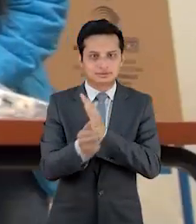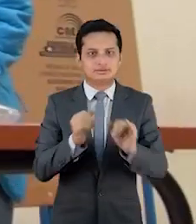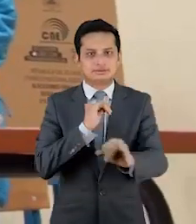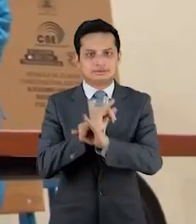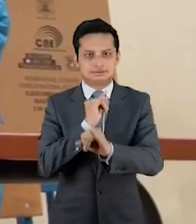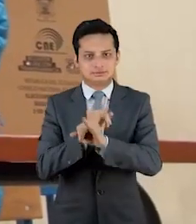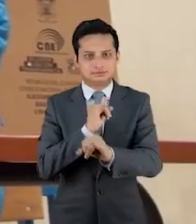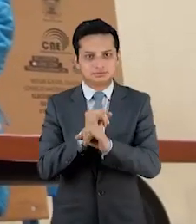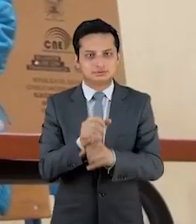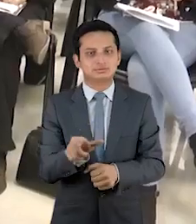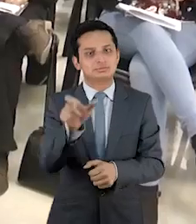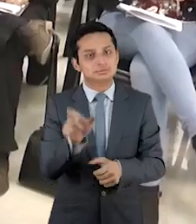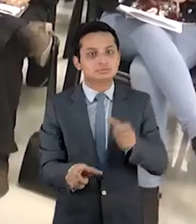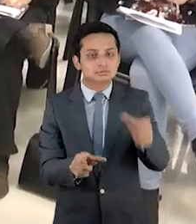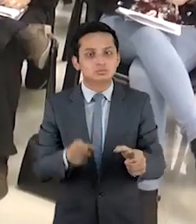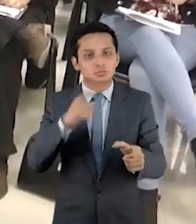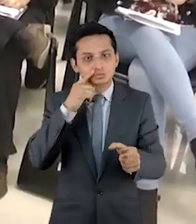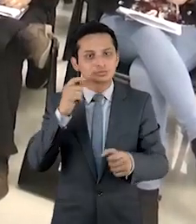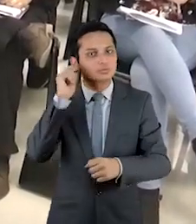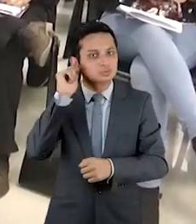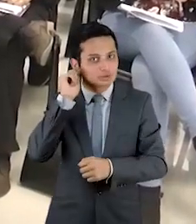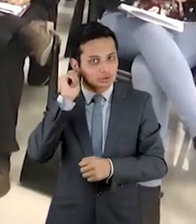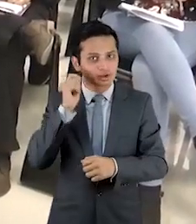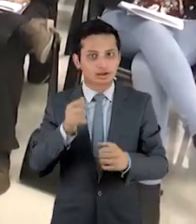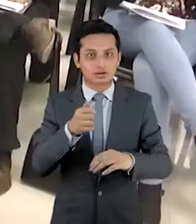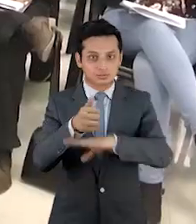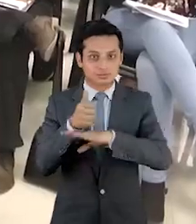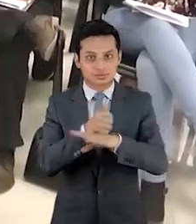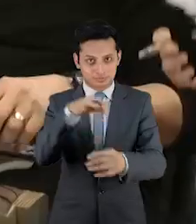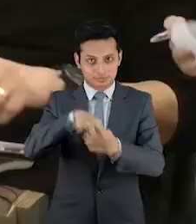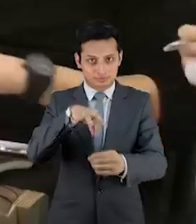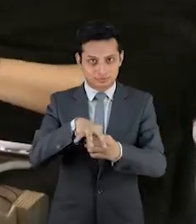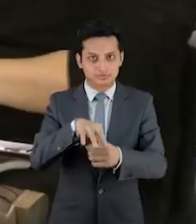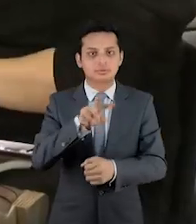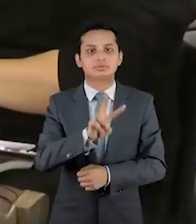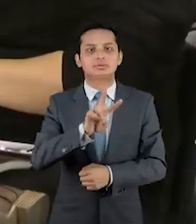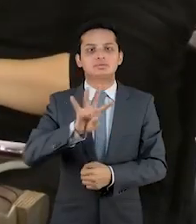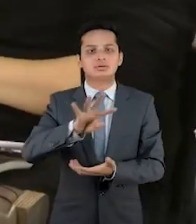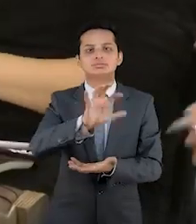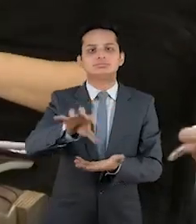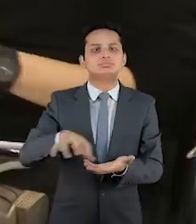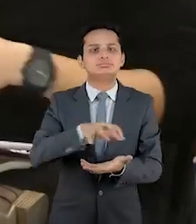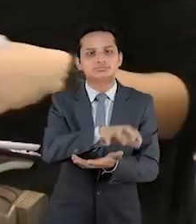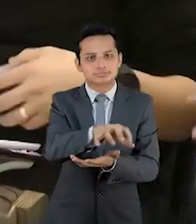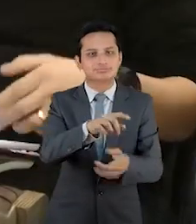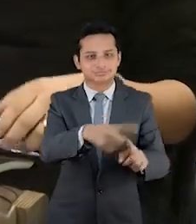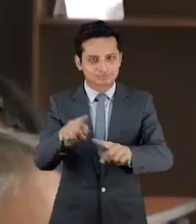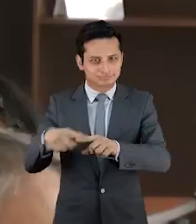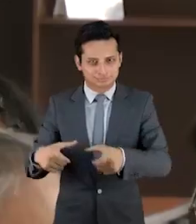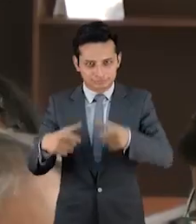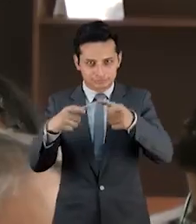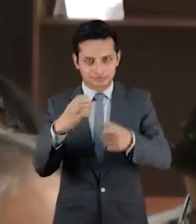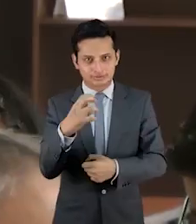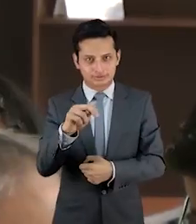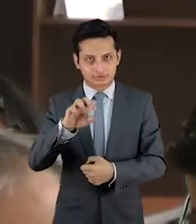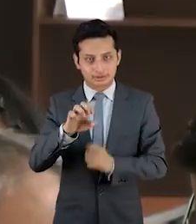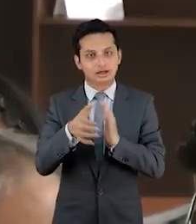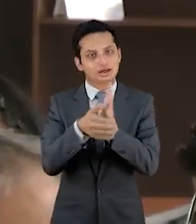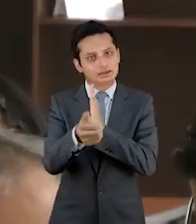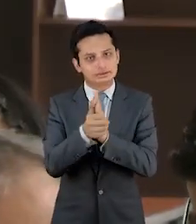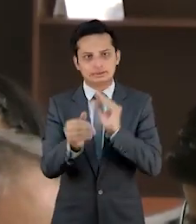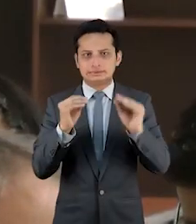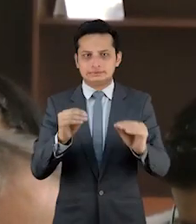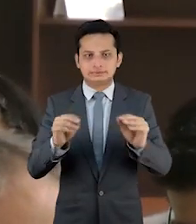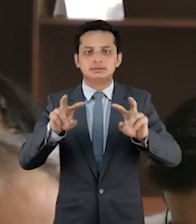conocimientos y habilidades institucionales a las y los servidores electorales de las 24 delegaciones provinciales a través de una